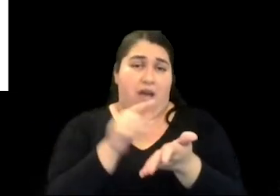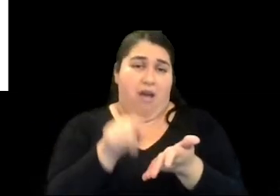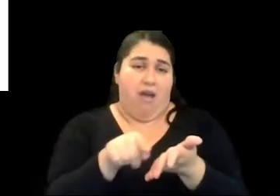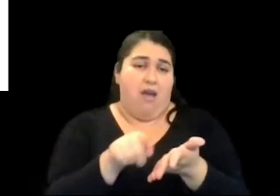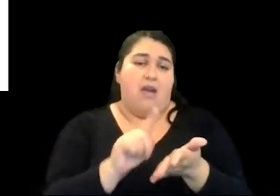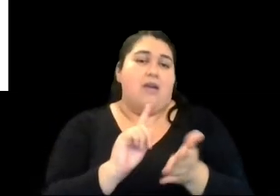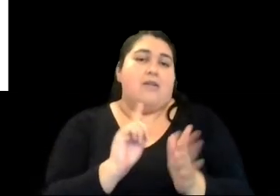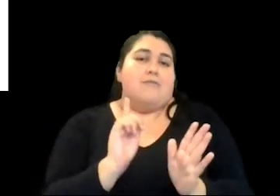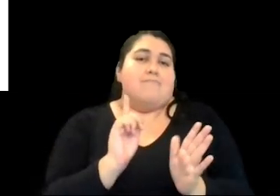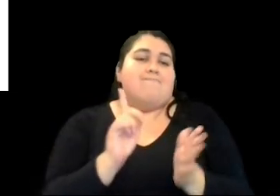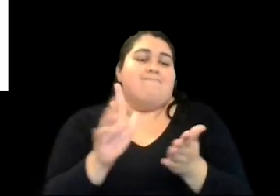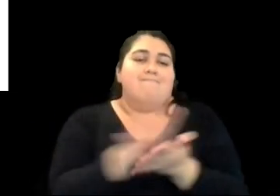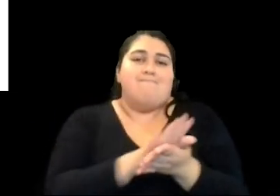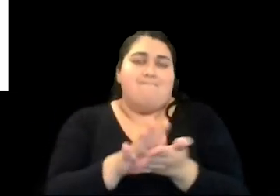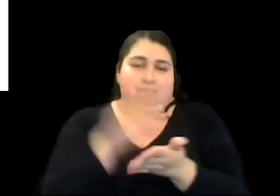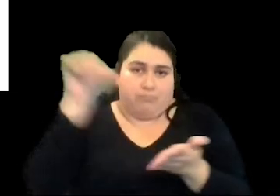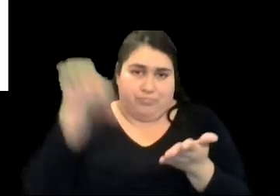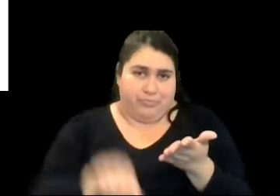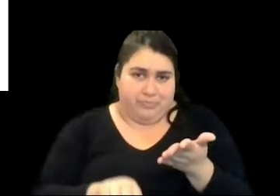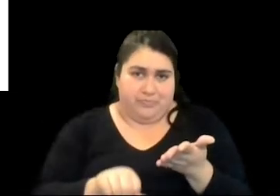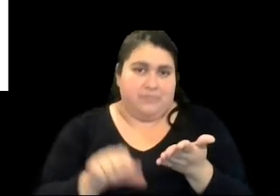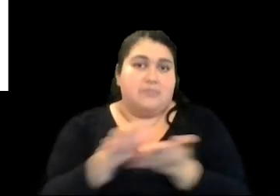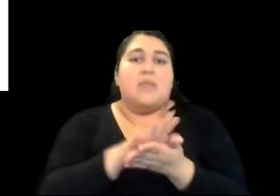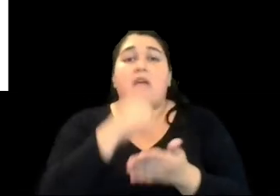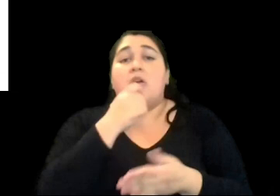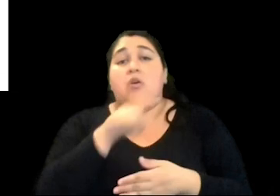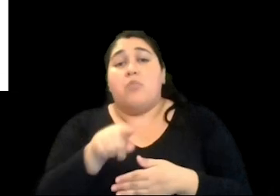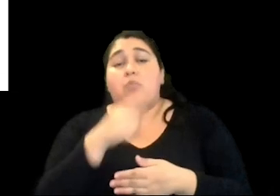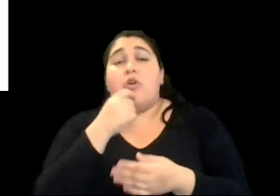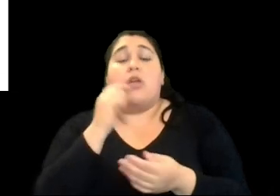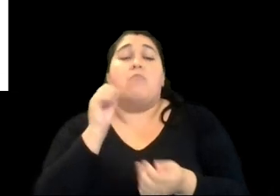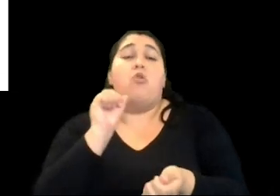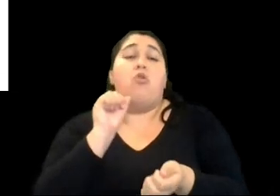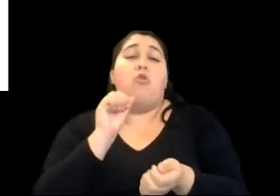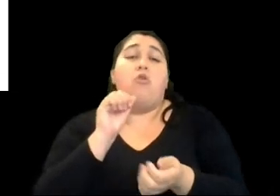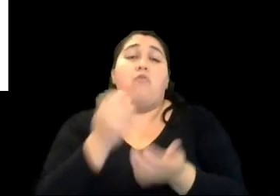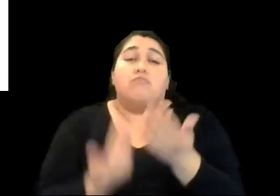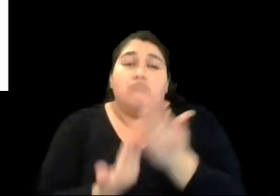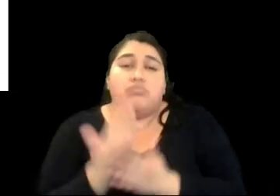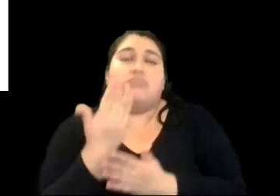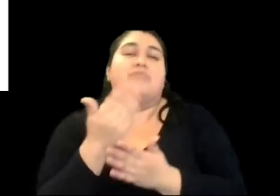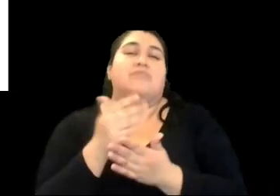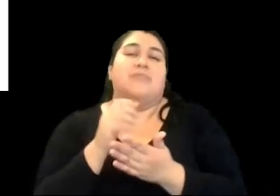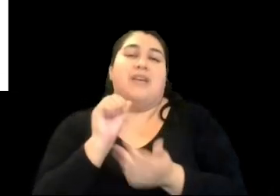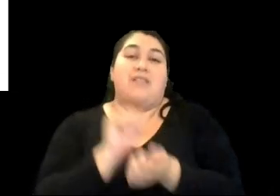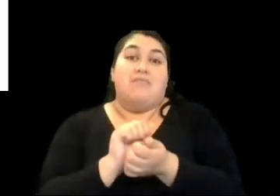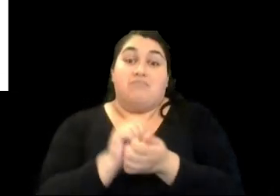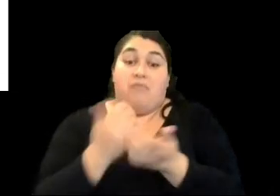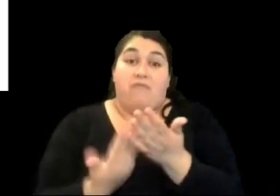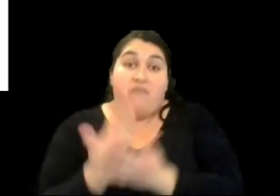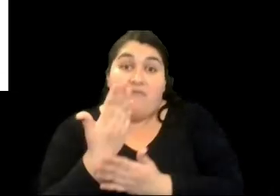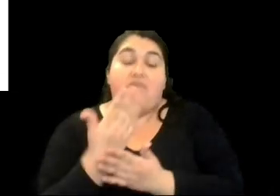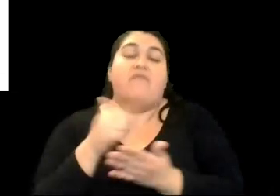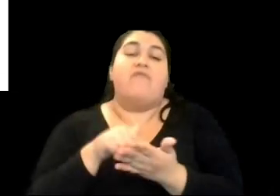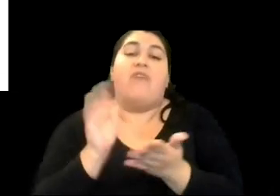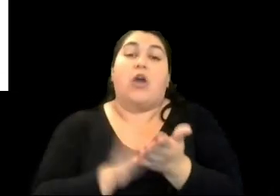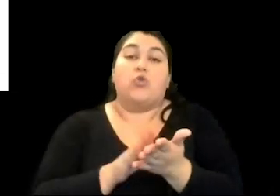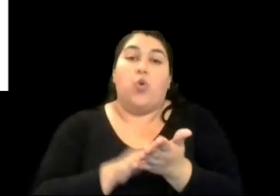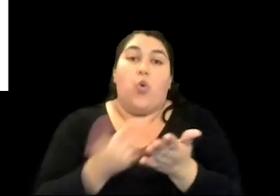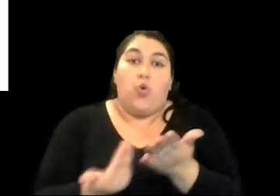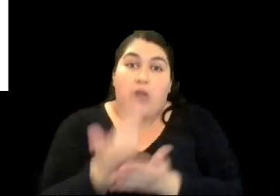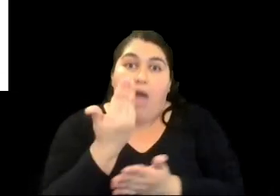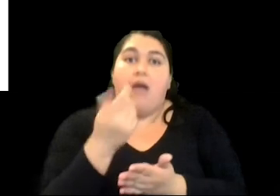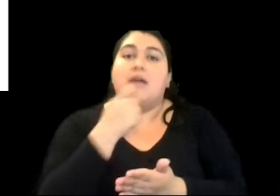ser subsanables. Por ejemplo, una no emisión de facturas. Si yo tengo un acta de